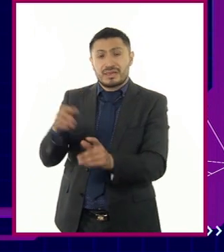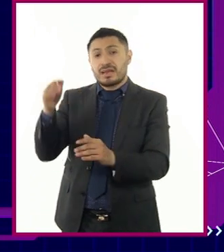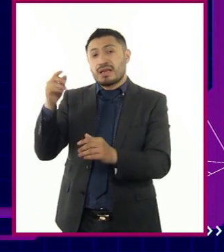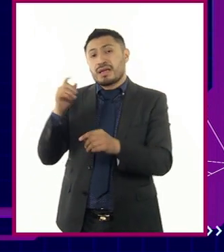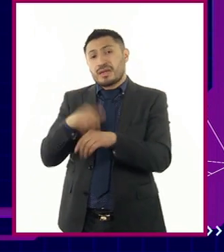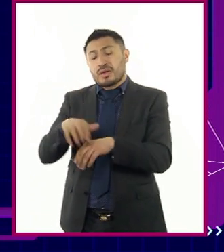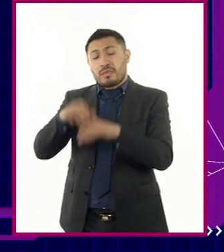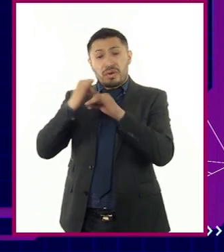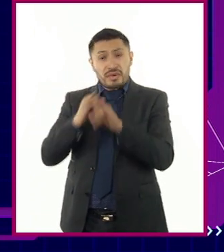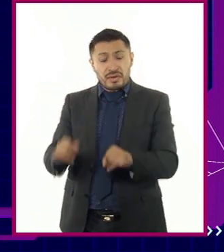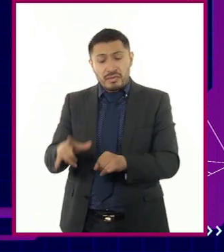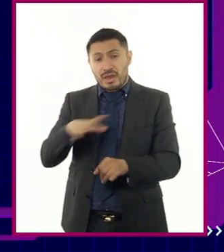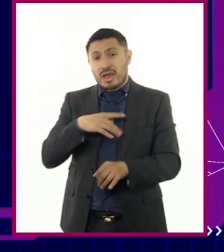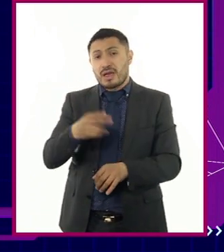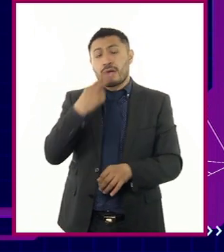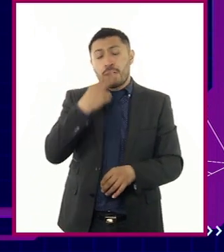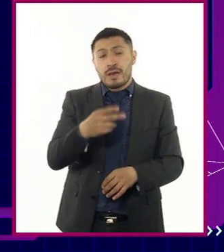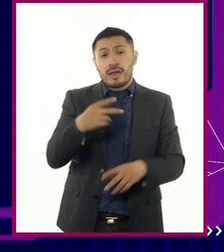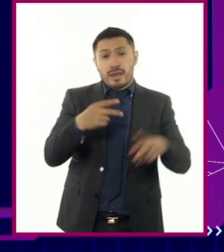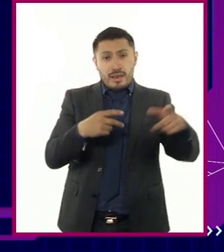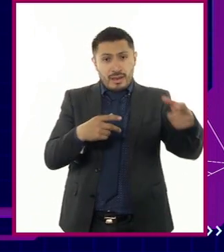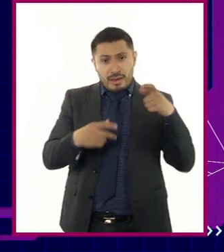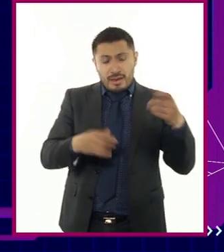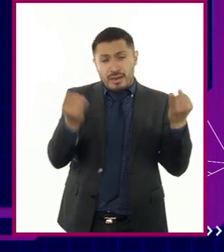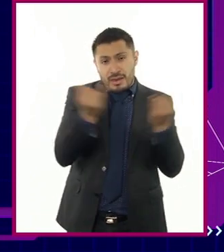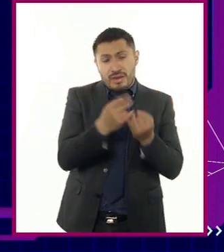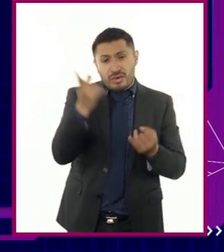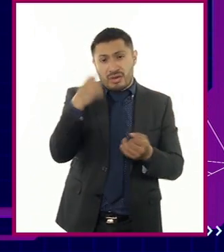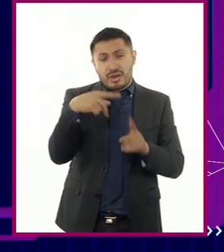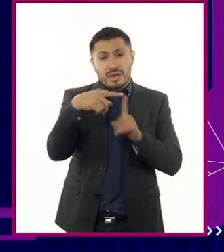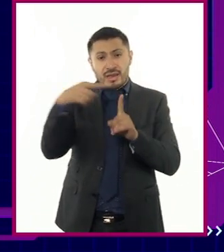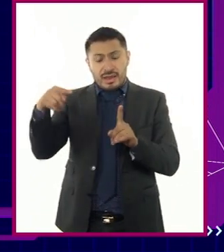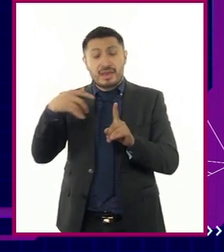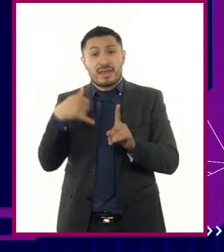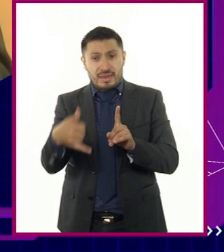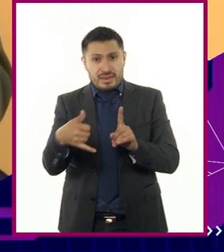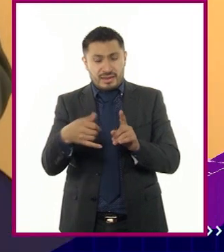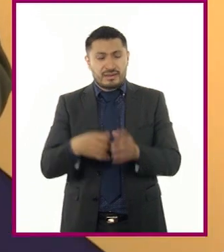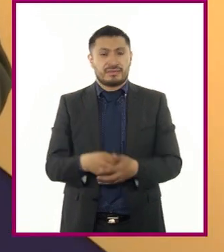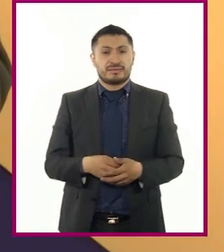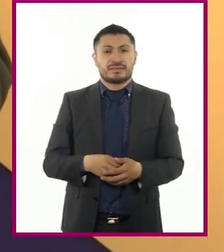usar la fórmula X es igual a K entre Y.